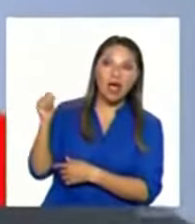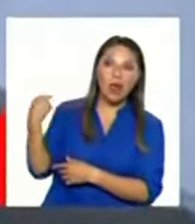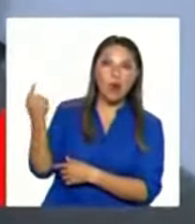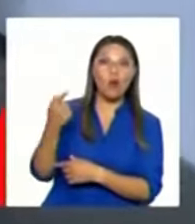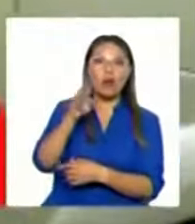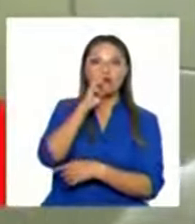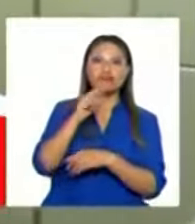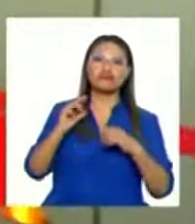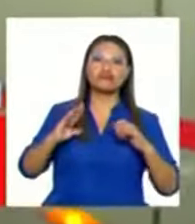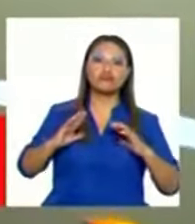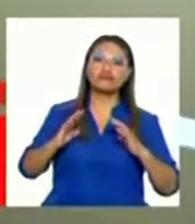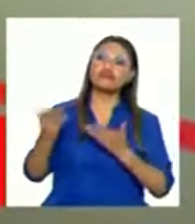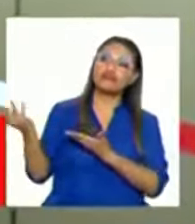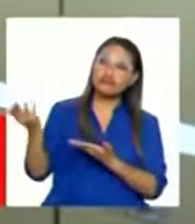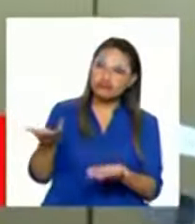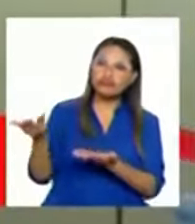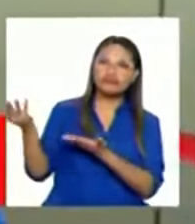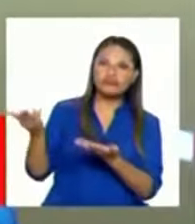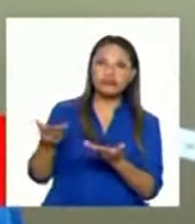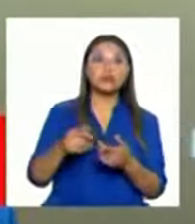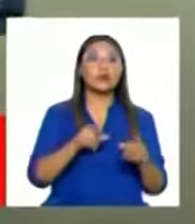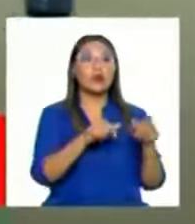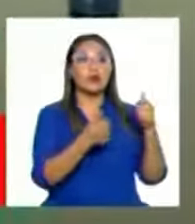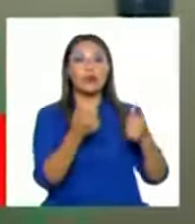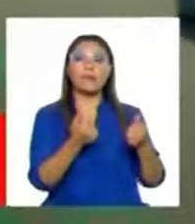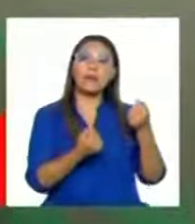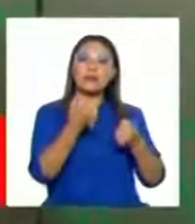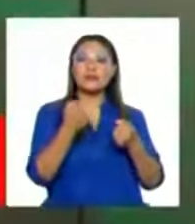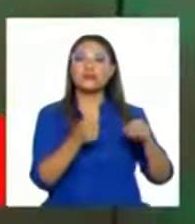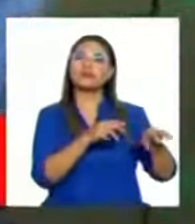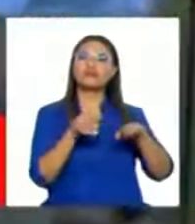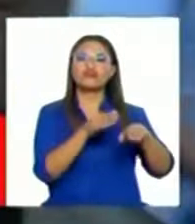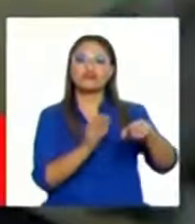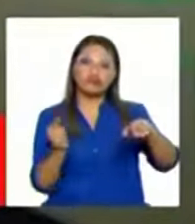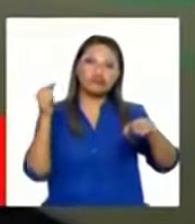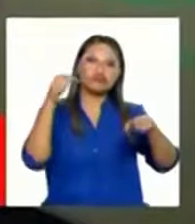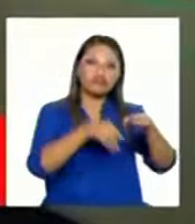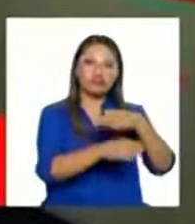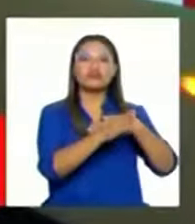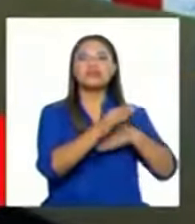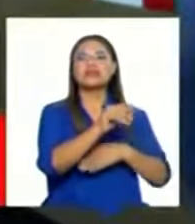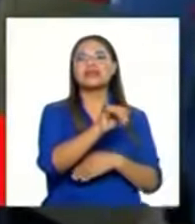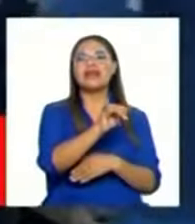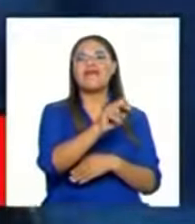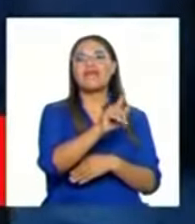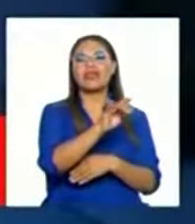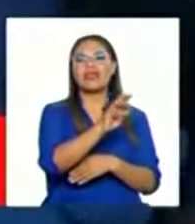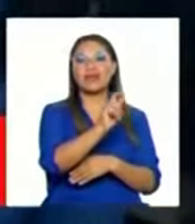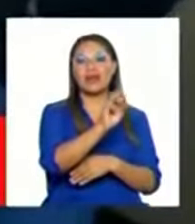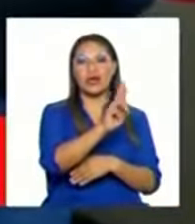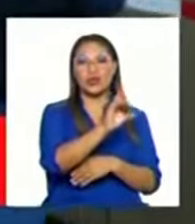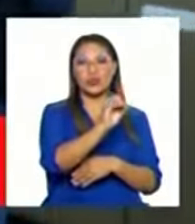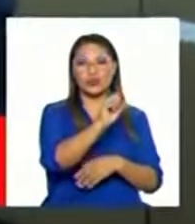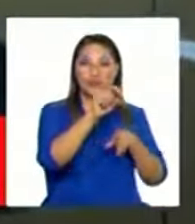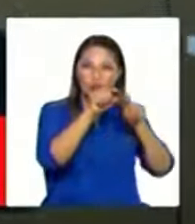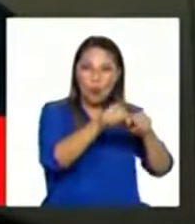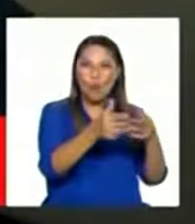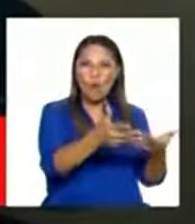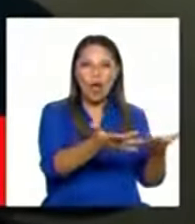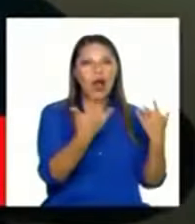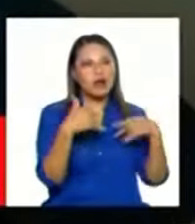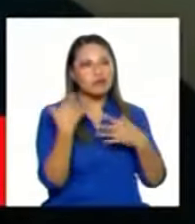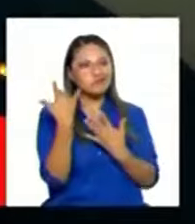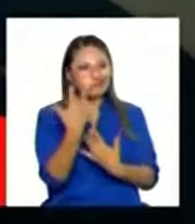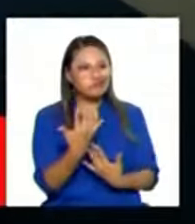Santo. Viajeros también llegaron hasta el terminal de Yerbateros, quienes durante las primeras horas del día se mantuvieron a la espera